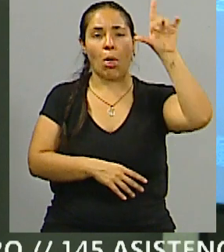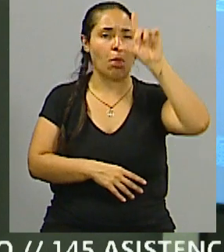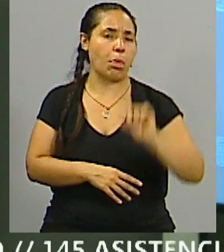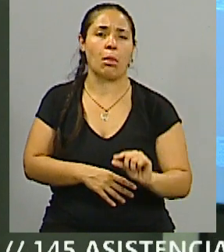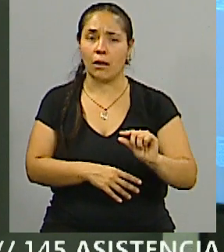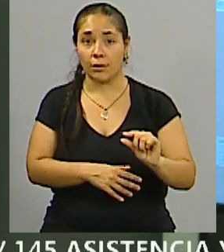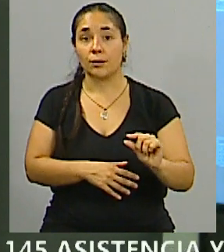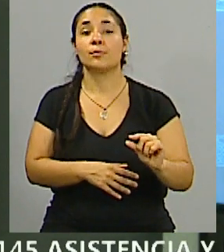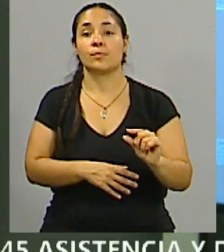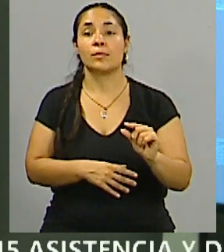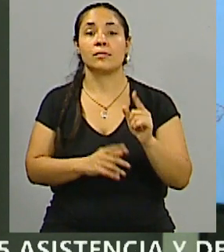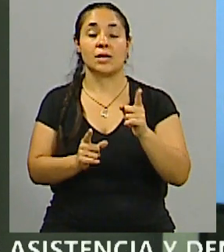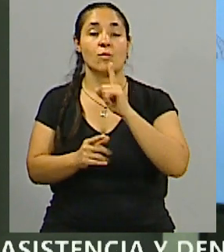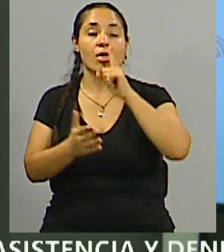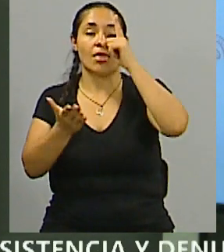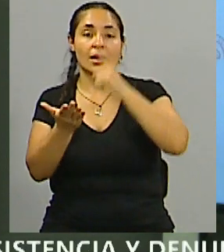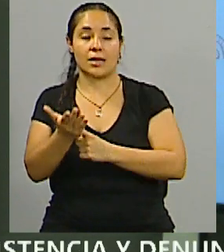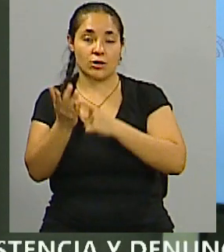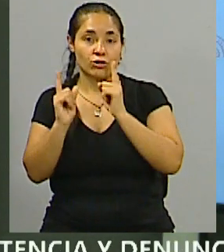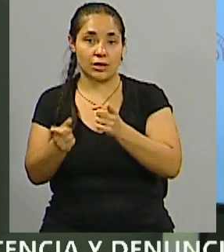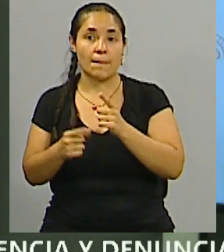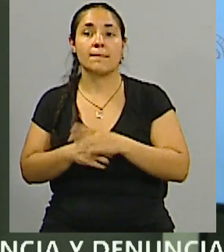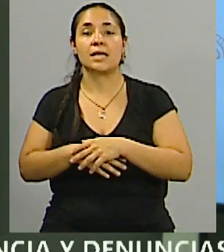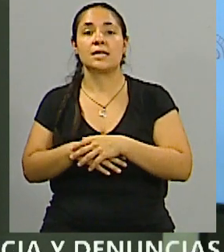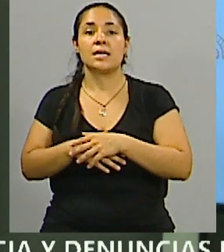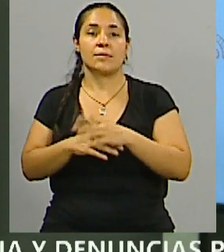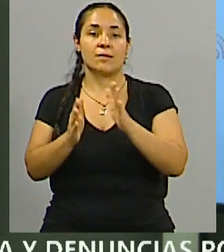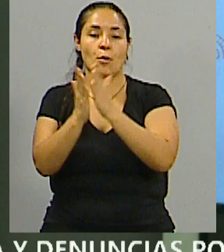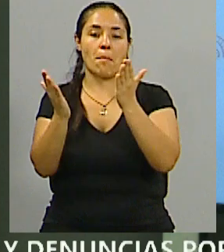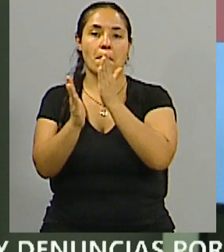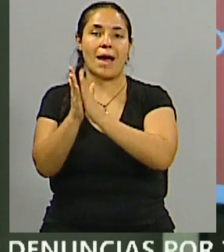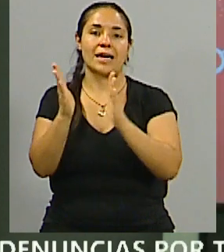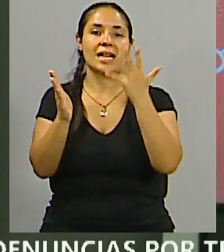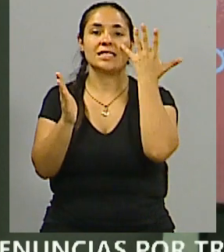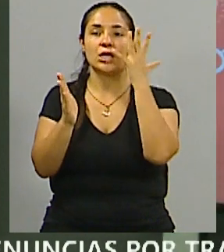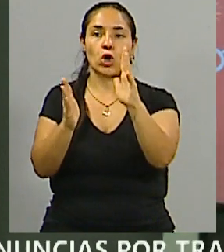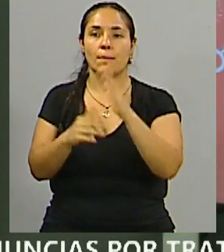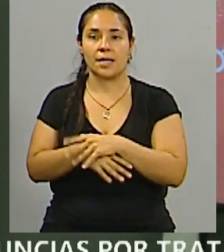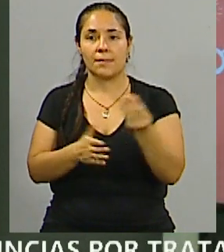el último decreto, el de las 5.000 páginas, más todavía.